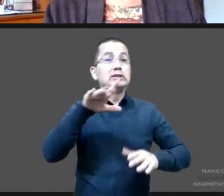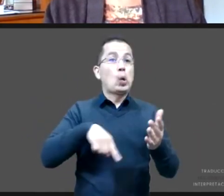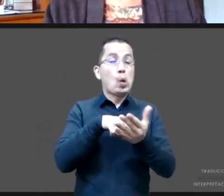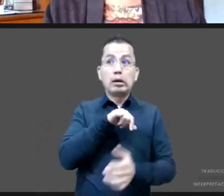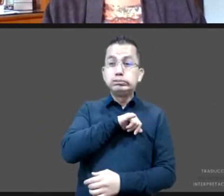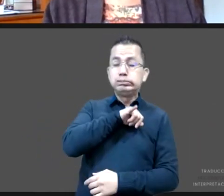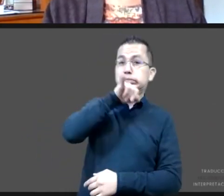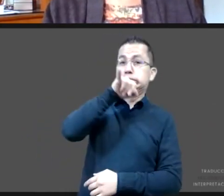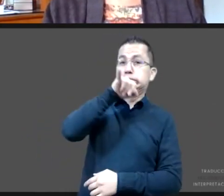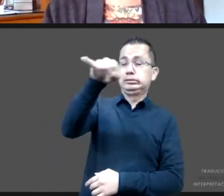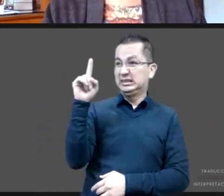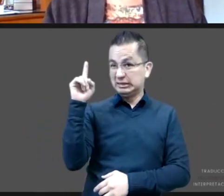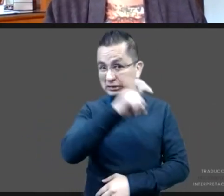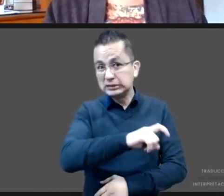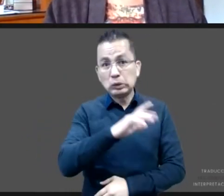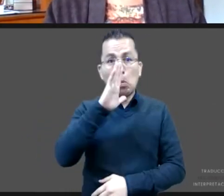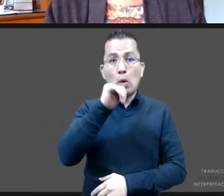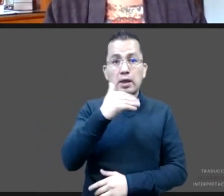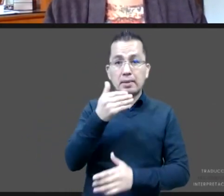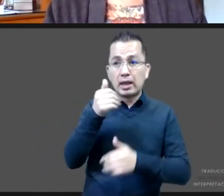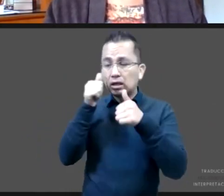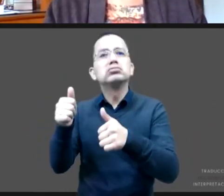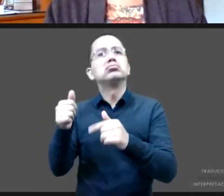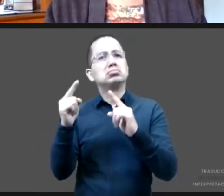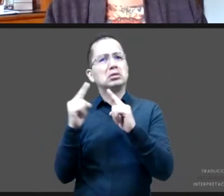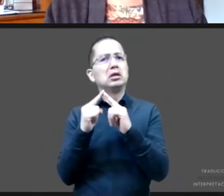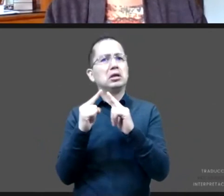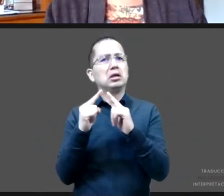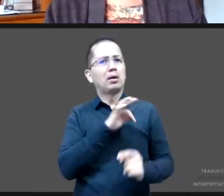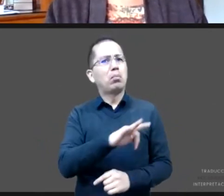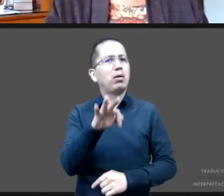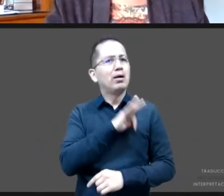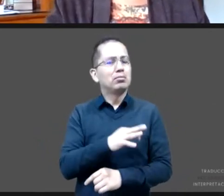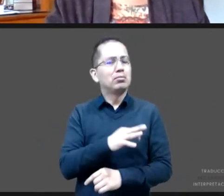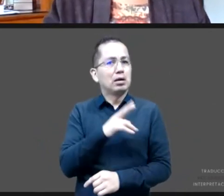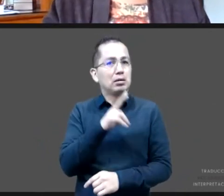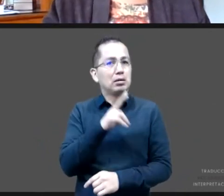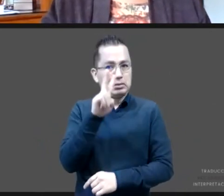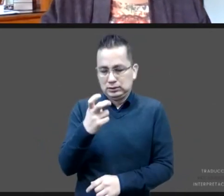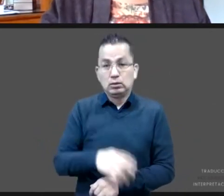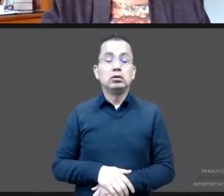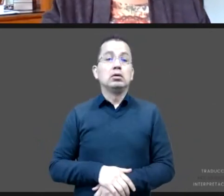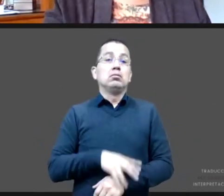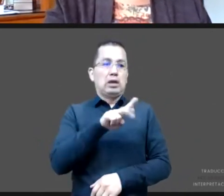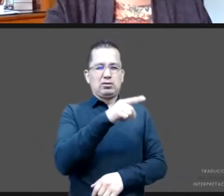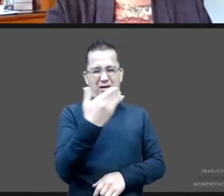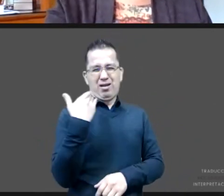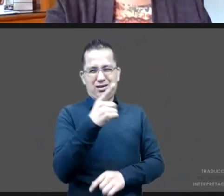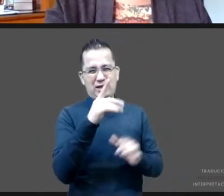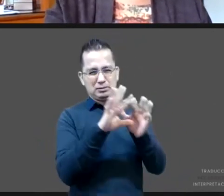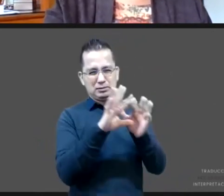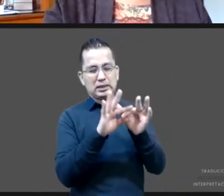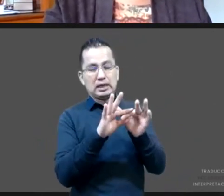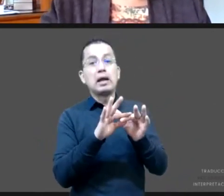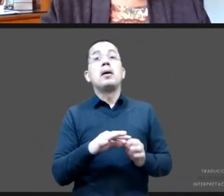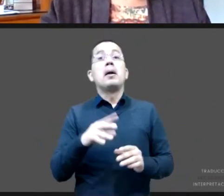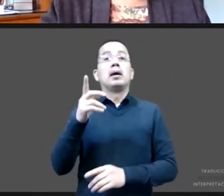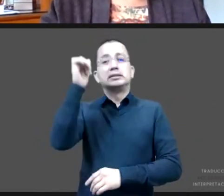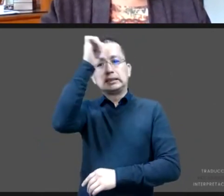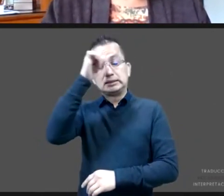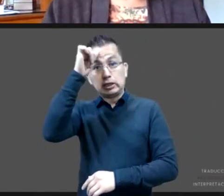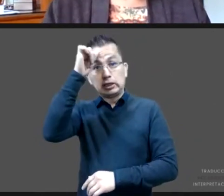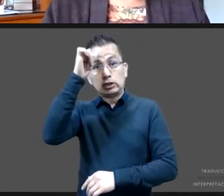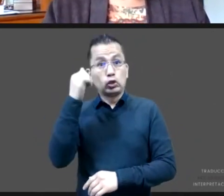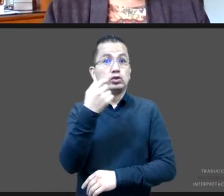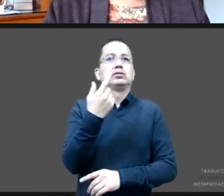otras instituciones y por eso ahora que mencionabas por ejemplo el papel de los párrocos a me parece muy importante porque